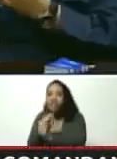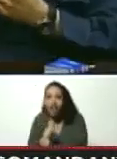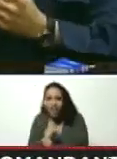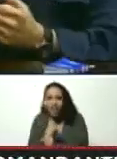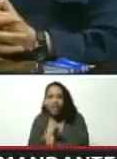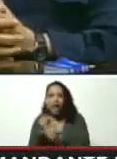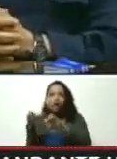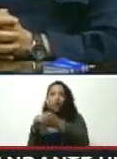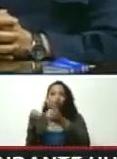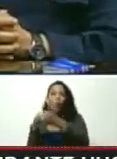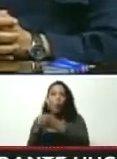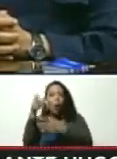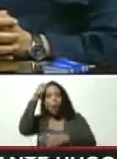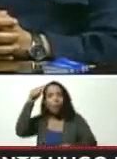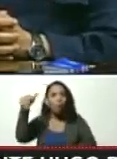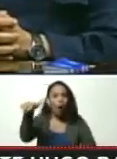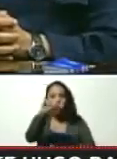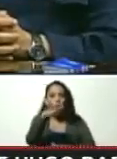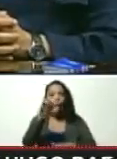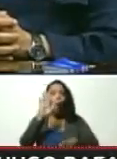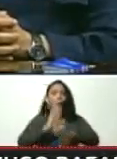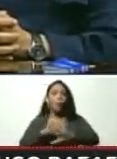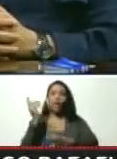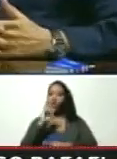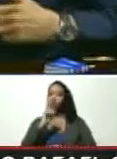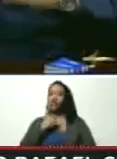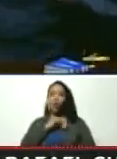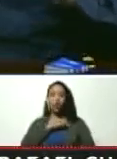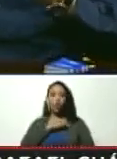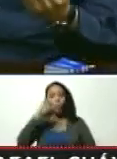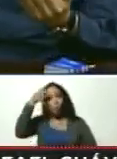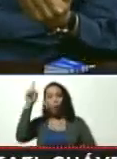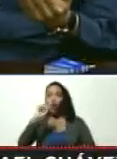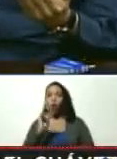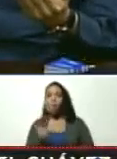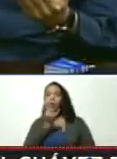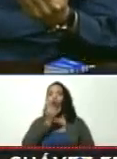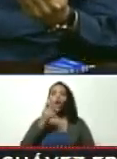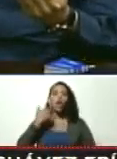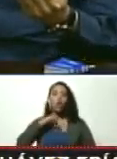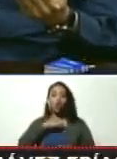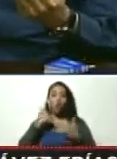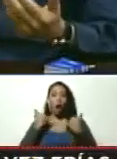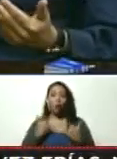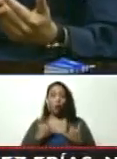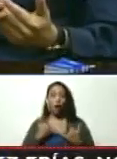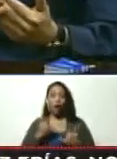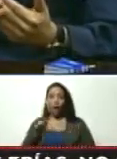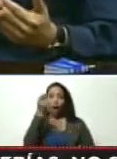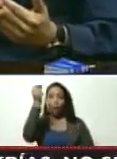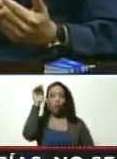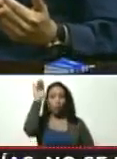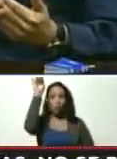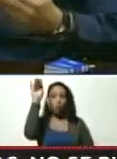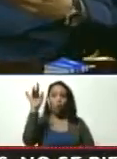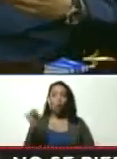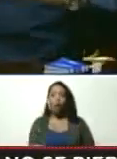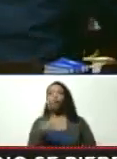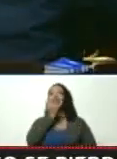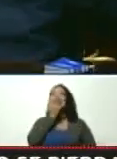podía confiar en el pueblo, porque no le íbamos a fallar. Y no le hemos fallado, ni jamás le fallaremos como